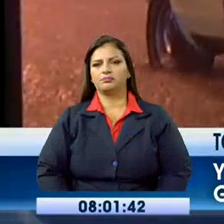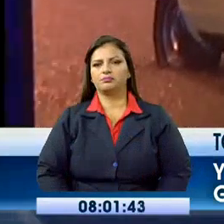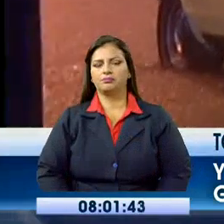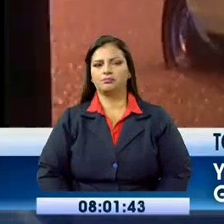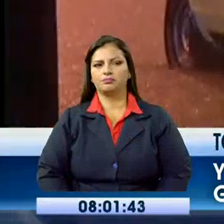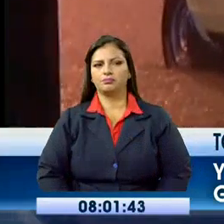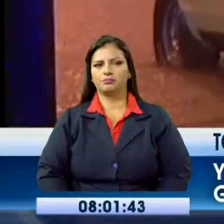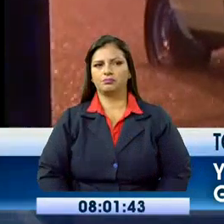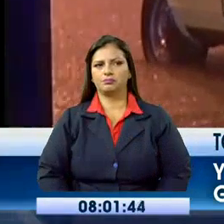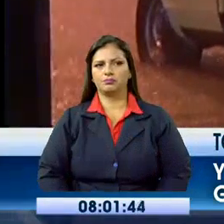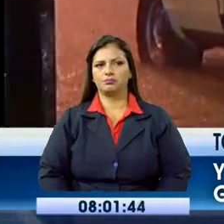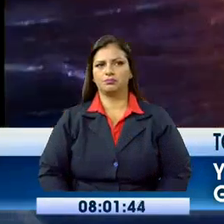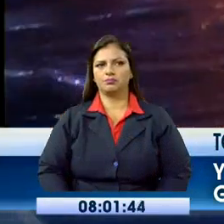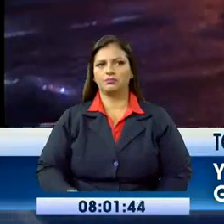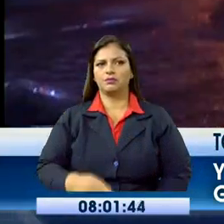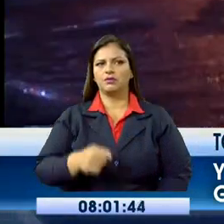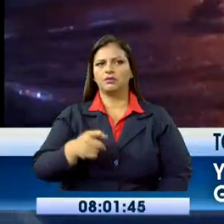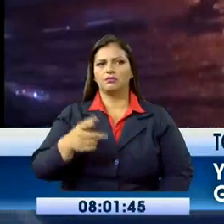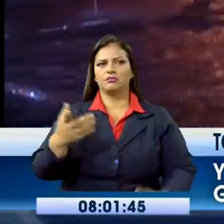Conductores,